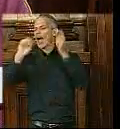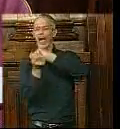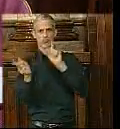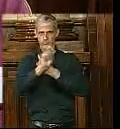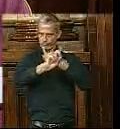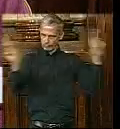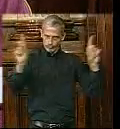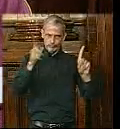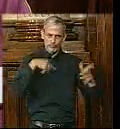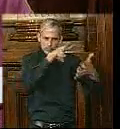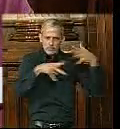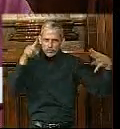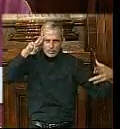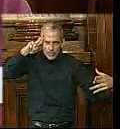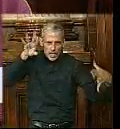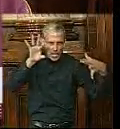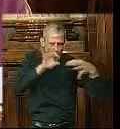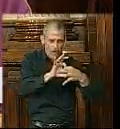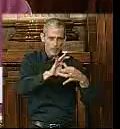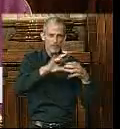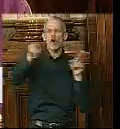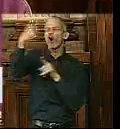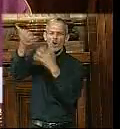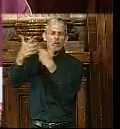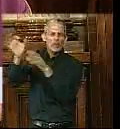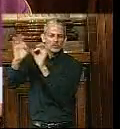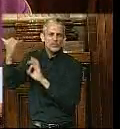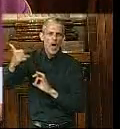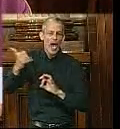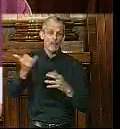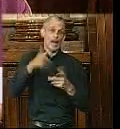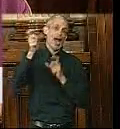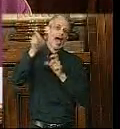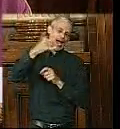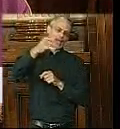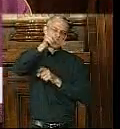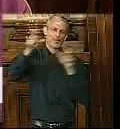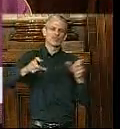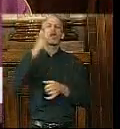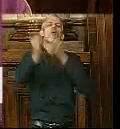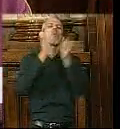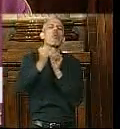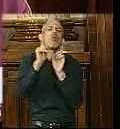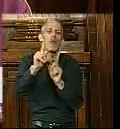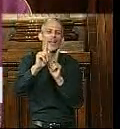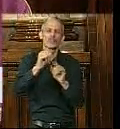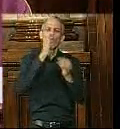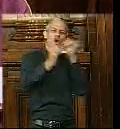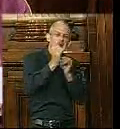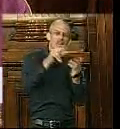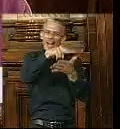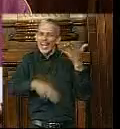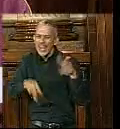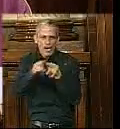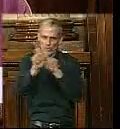es una diferencia muy importante en relación con otros proyectos donde hay personas que cuentan los cuentos. Pero no es lo mismo contar